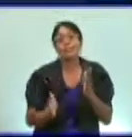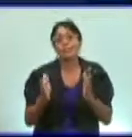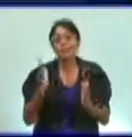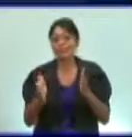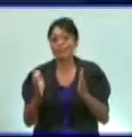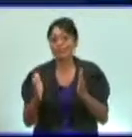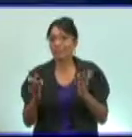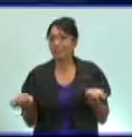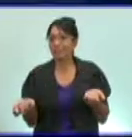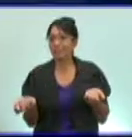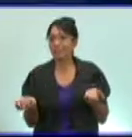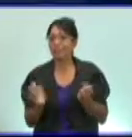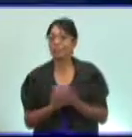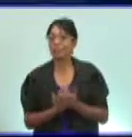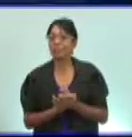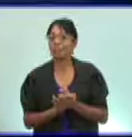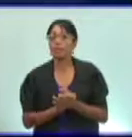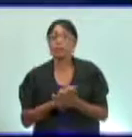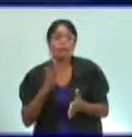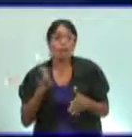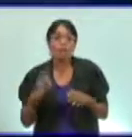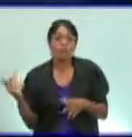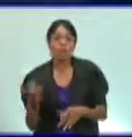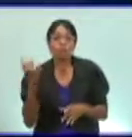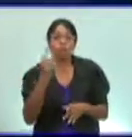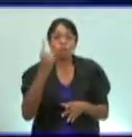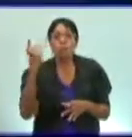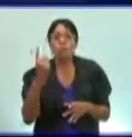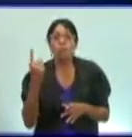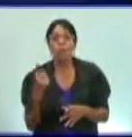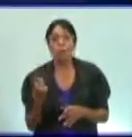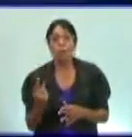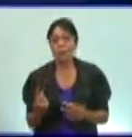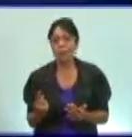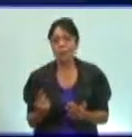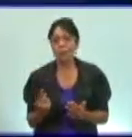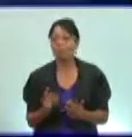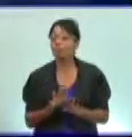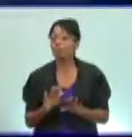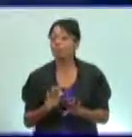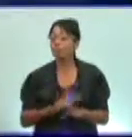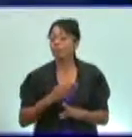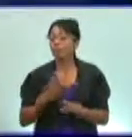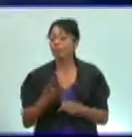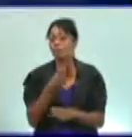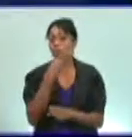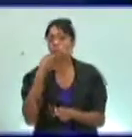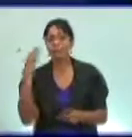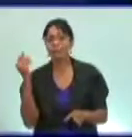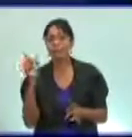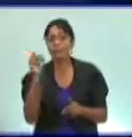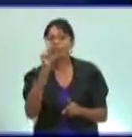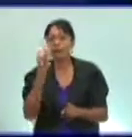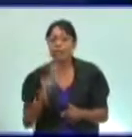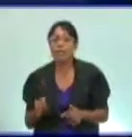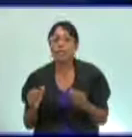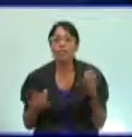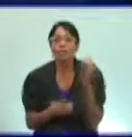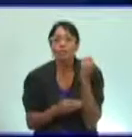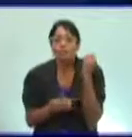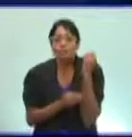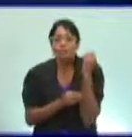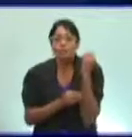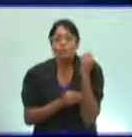podemos encontrarlo, hasta su desaparición, después de perder precisamente la energía que acompaña a ese ciclón.